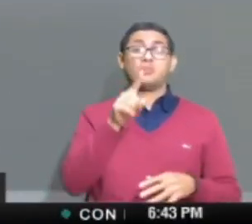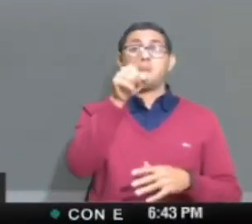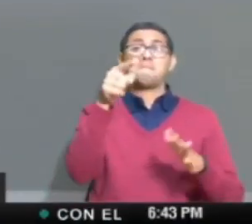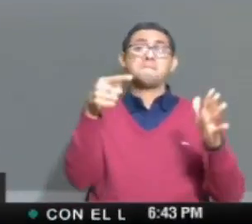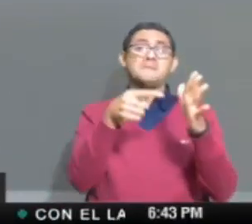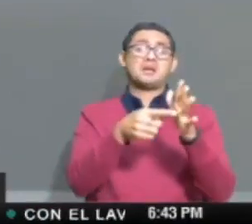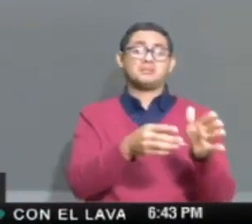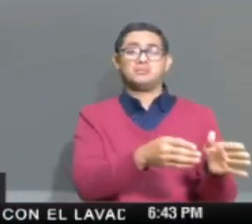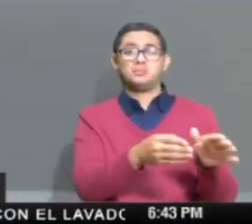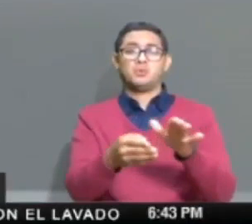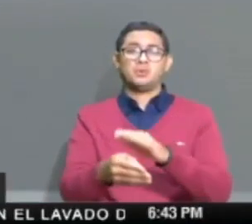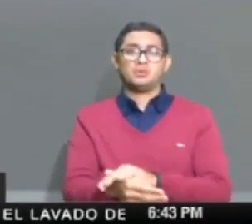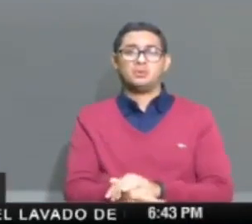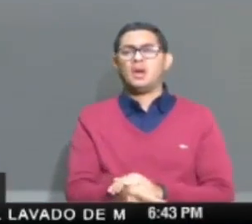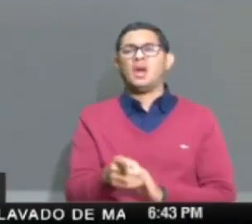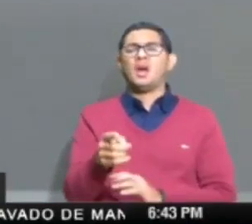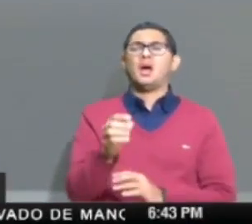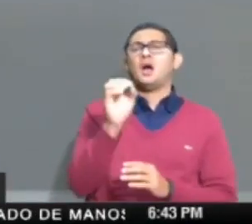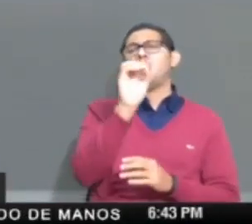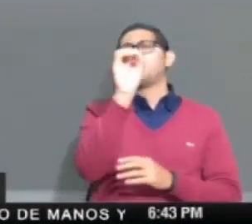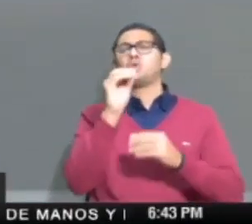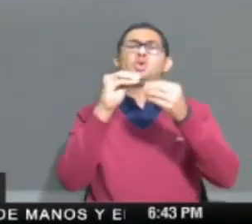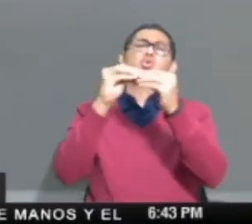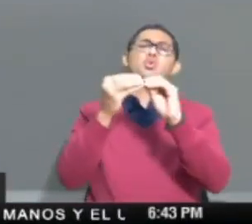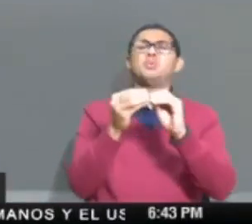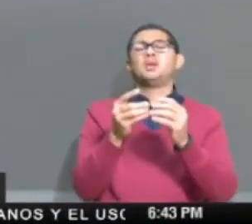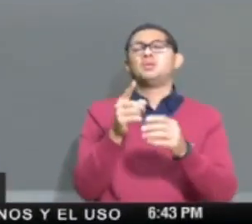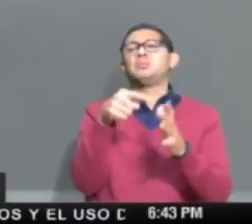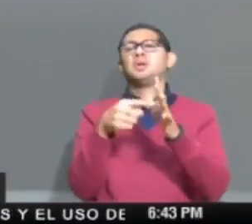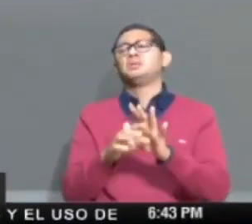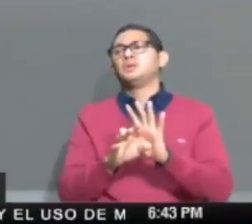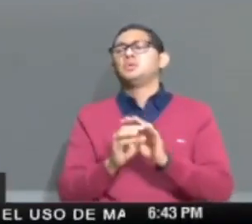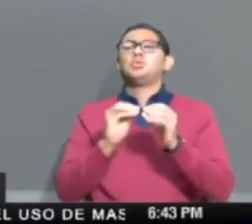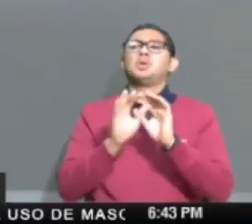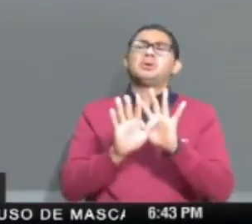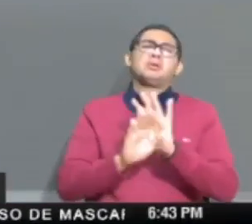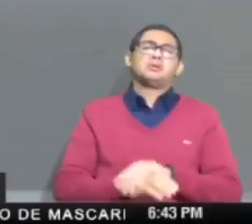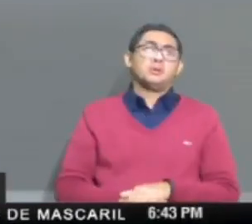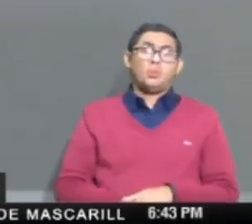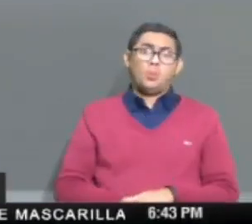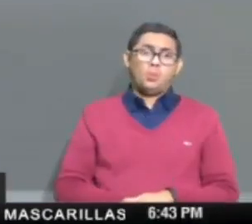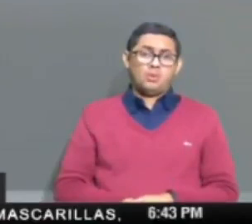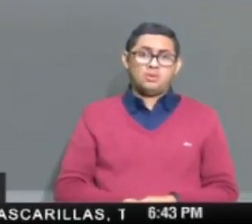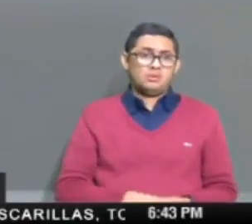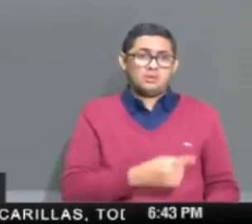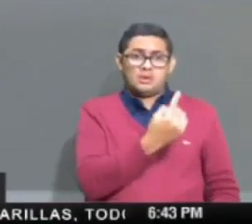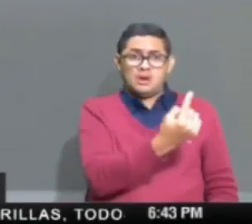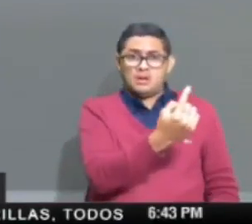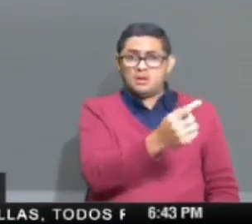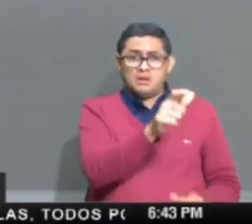no es sólo una estadística no podemos verlo así porque cada una de las víctimas